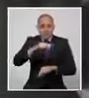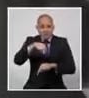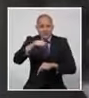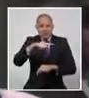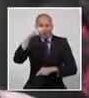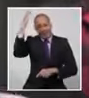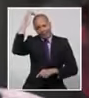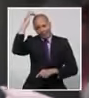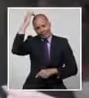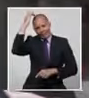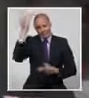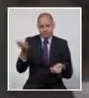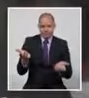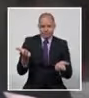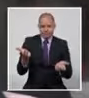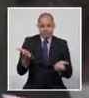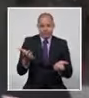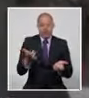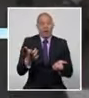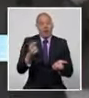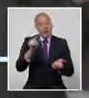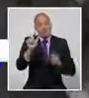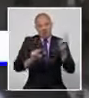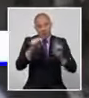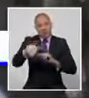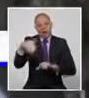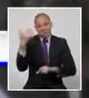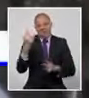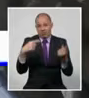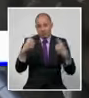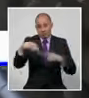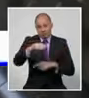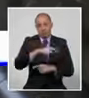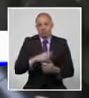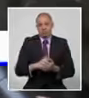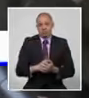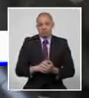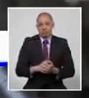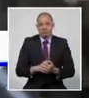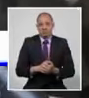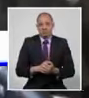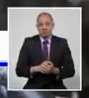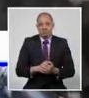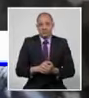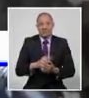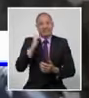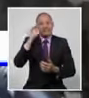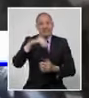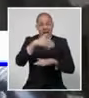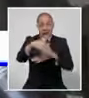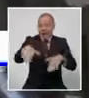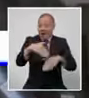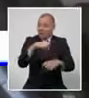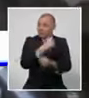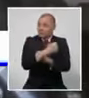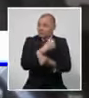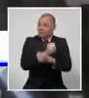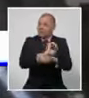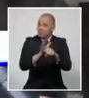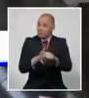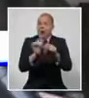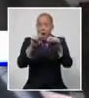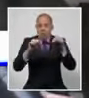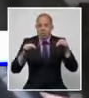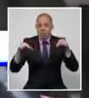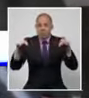no escucha. Muy poca responsabilidad sobre el peligro que hay en la calle. Y creo